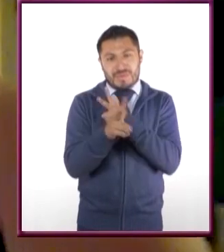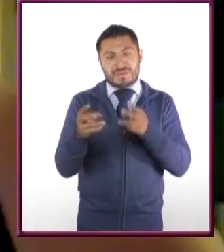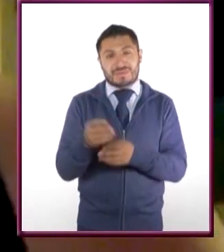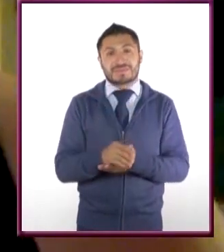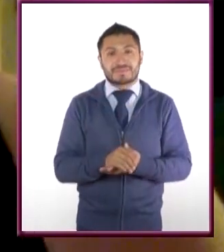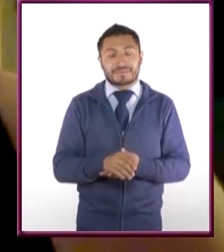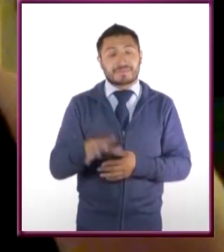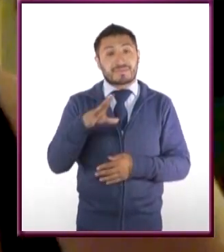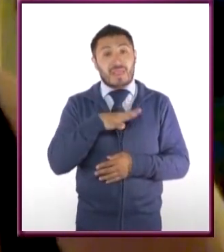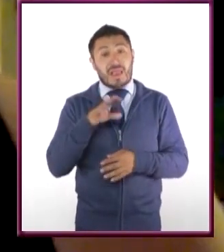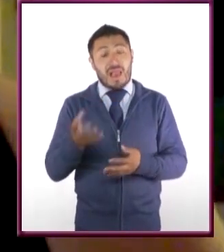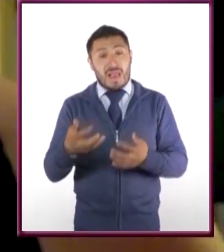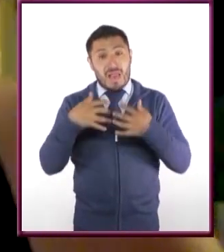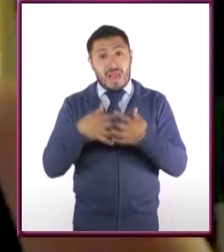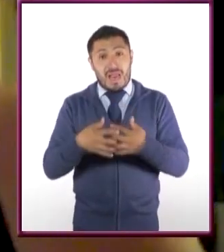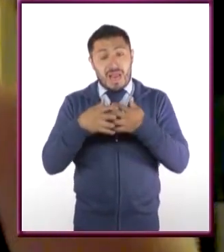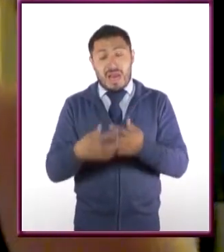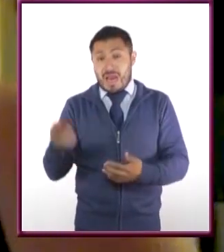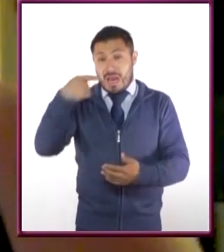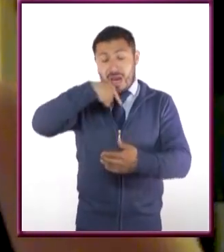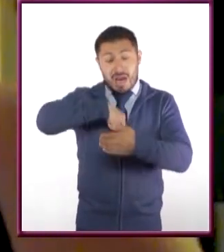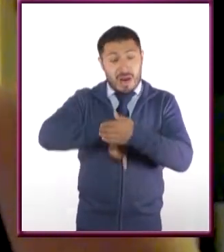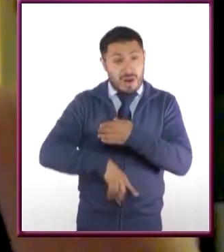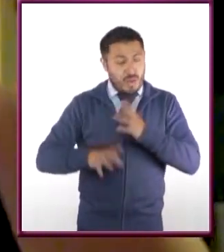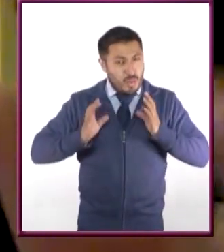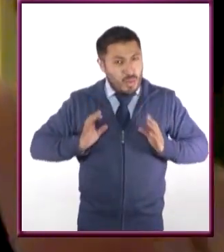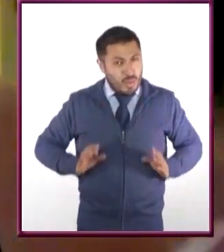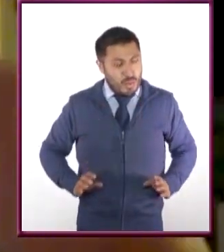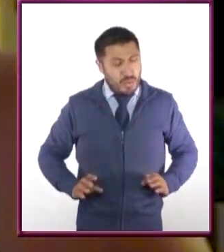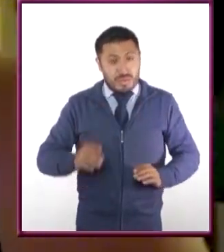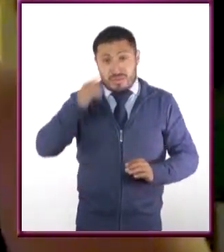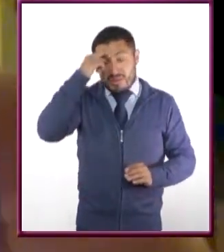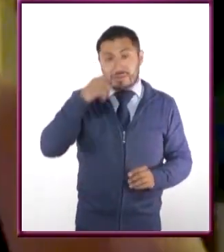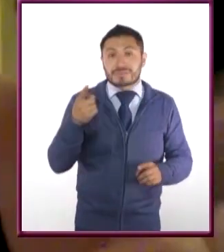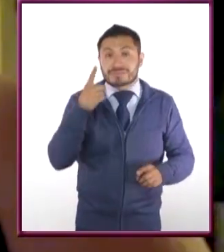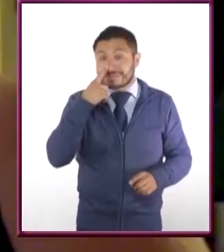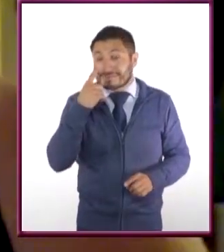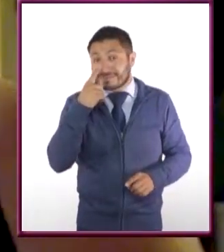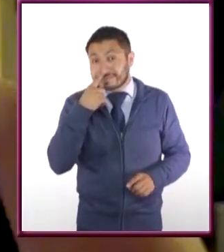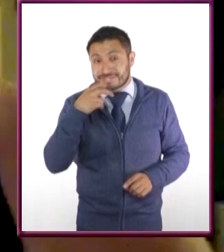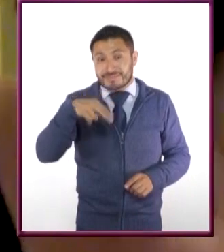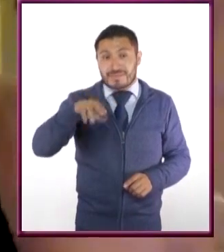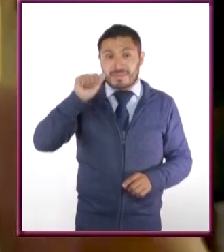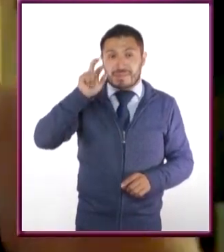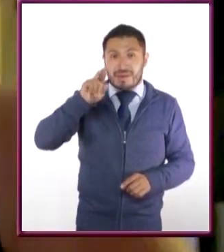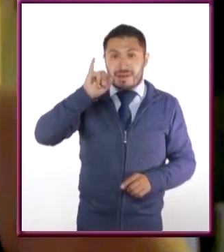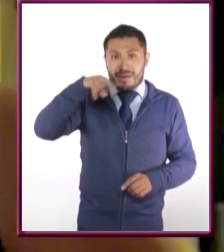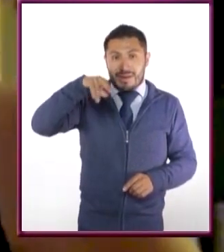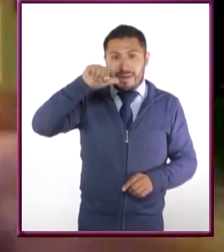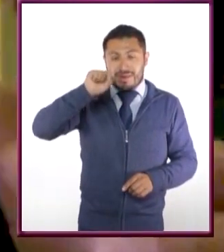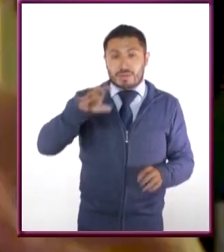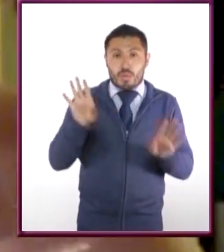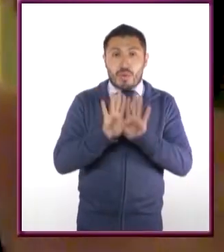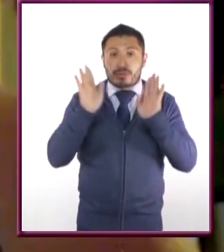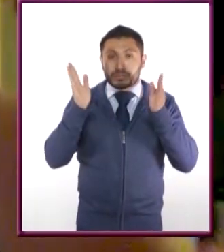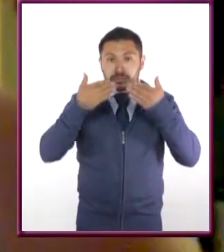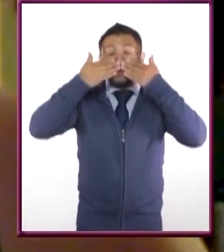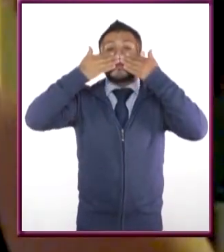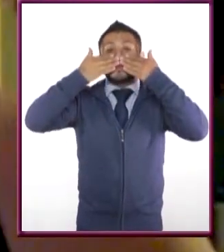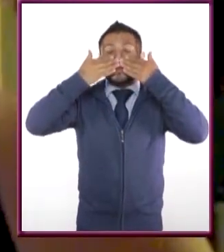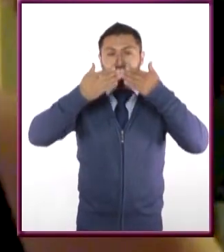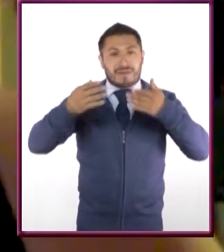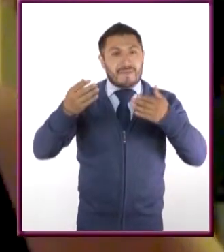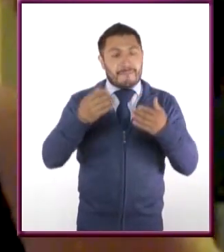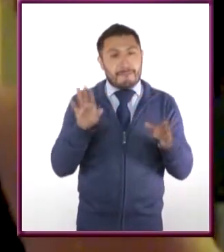Tienen mecanismos que hacen que sus narices, que se llaman narinas, se tapen y queden